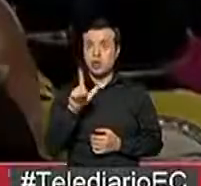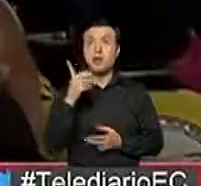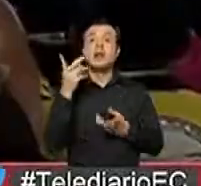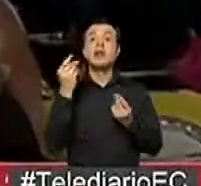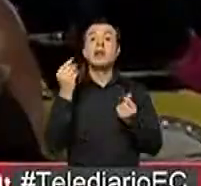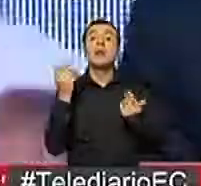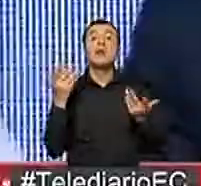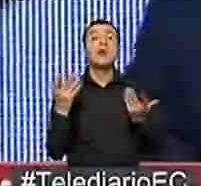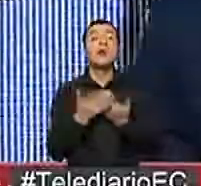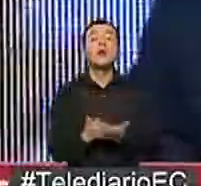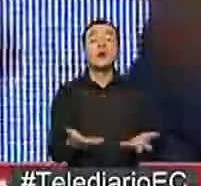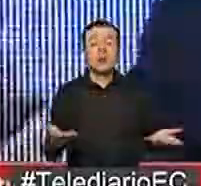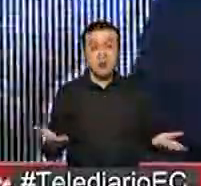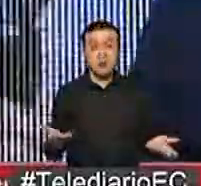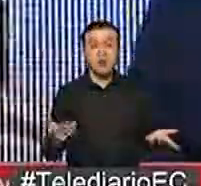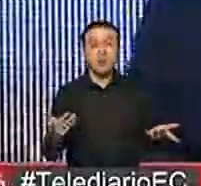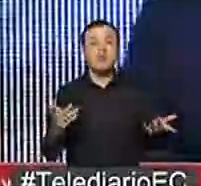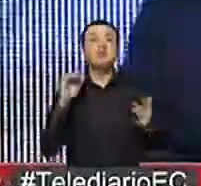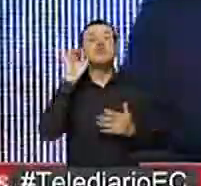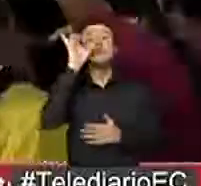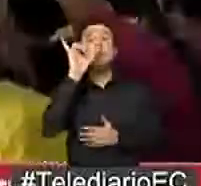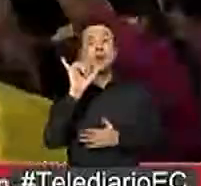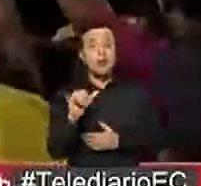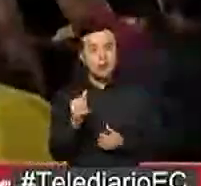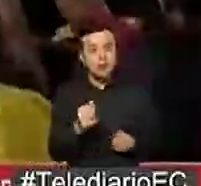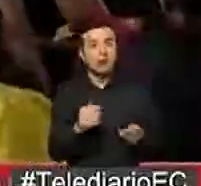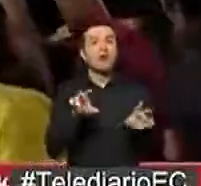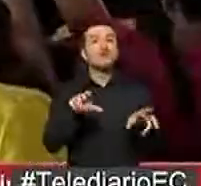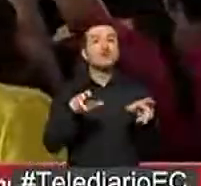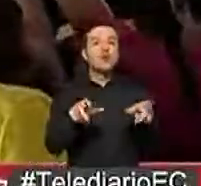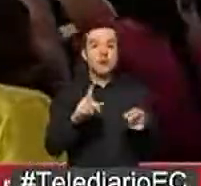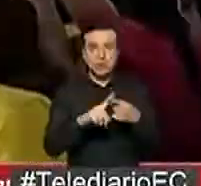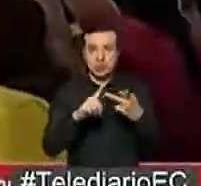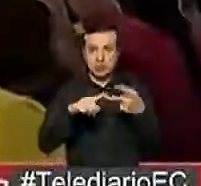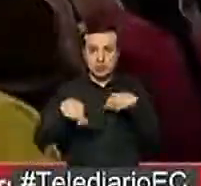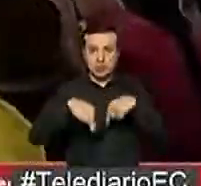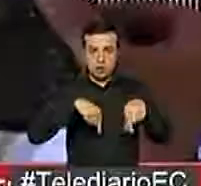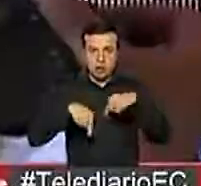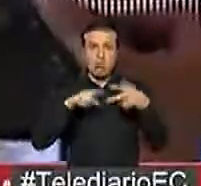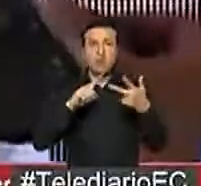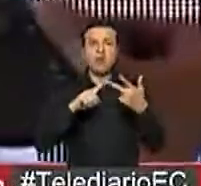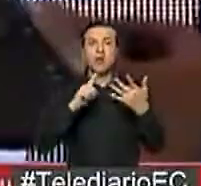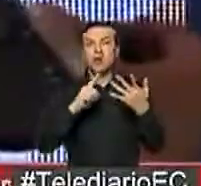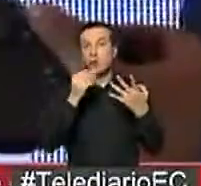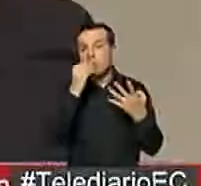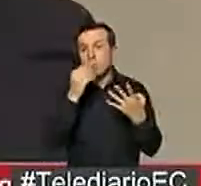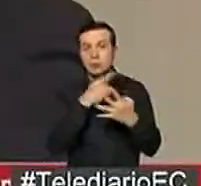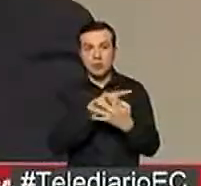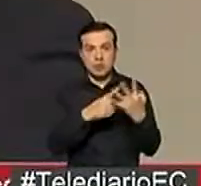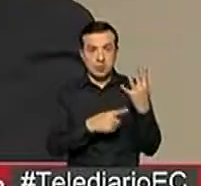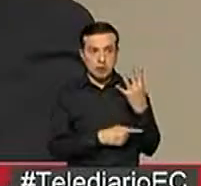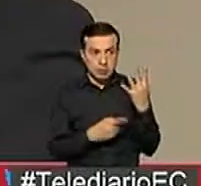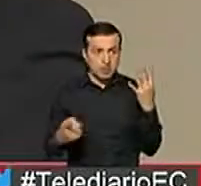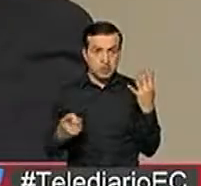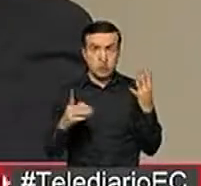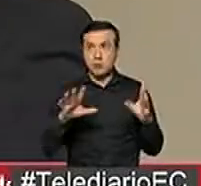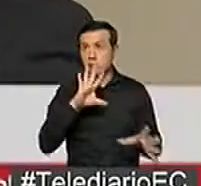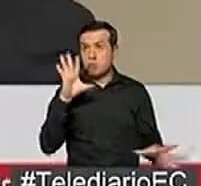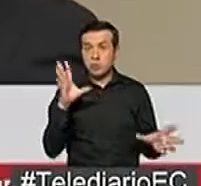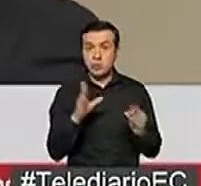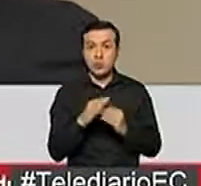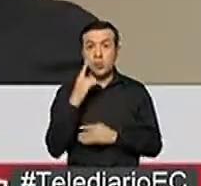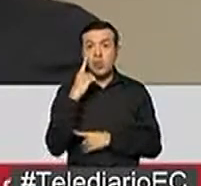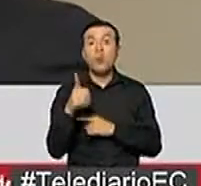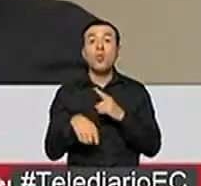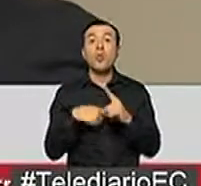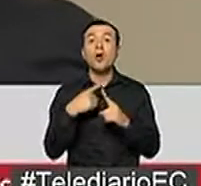se destinó para las sabatinas, sonido, transporte y alimentación. Habrá que seguir la cadena y la línea. Entonces, ¿cuándo